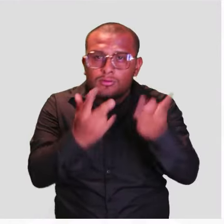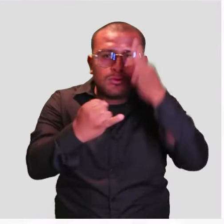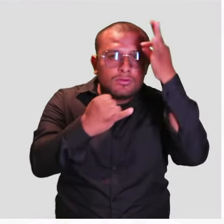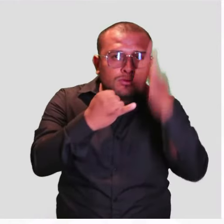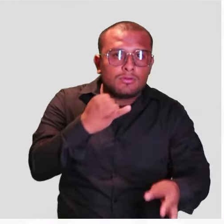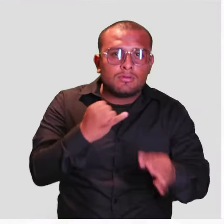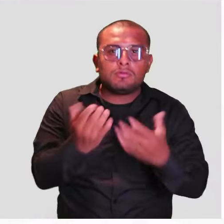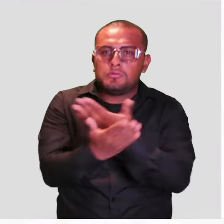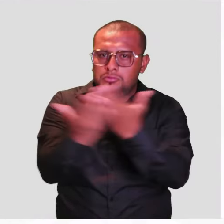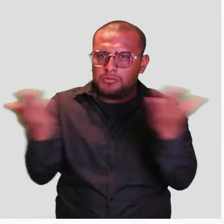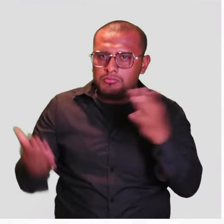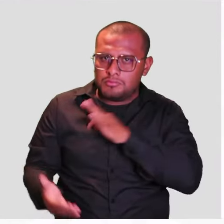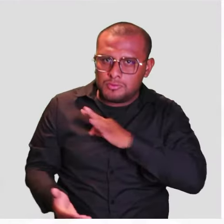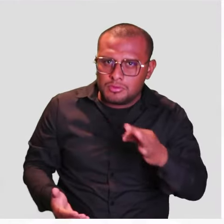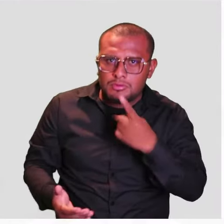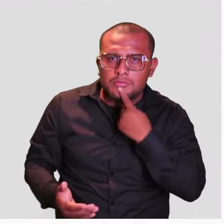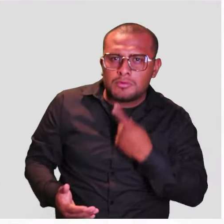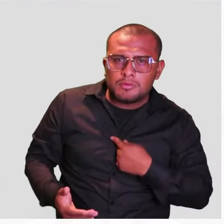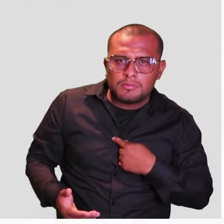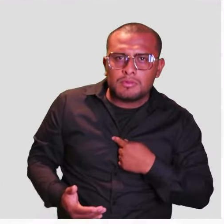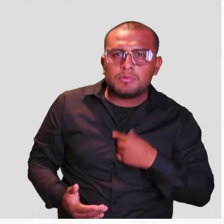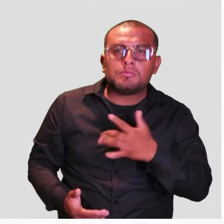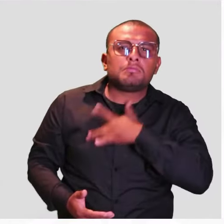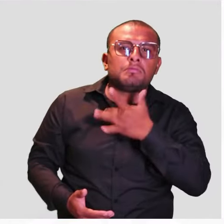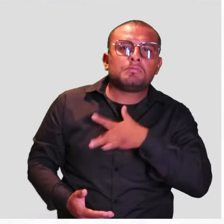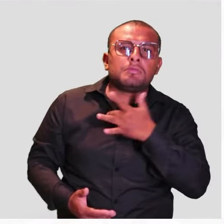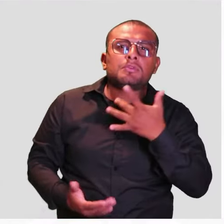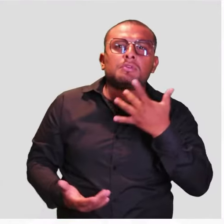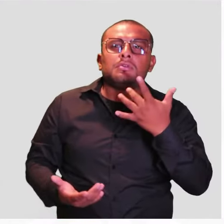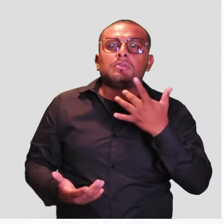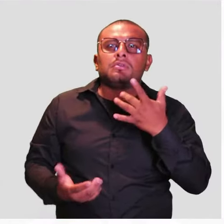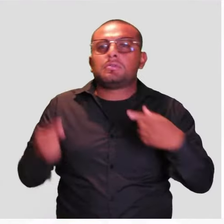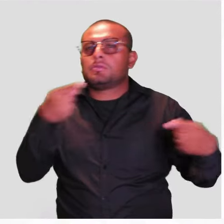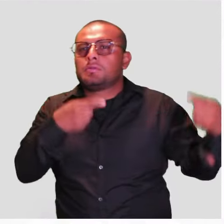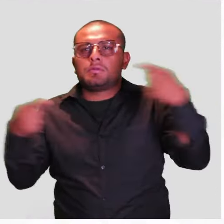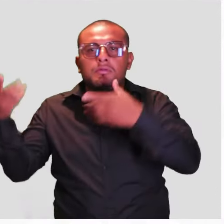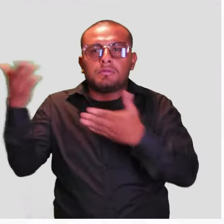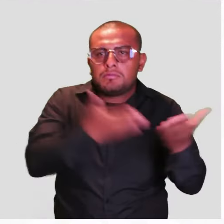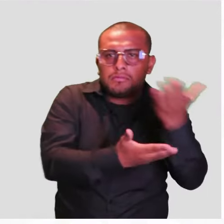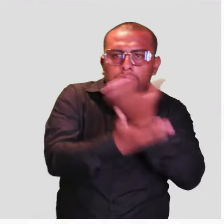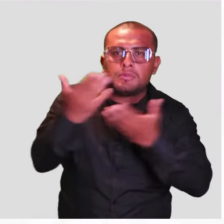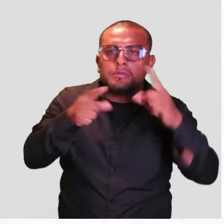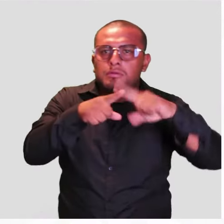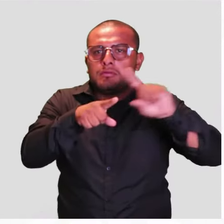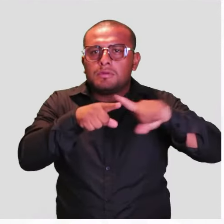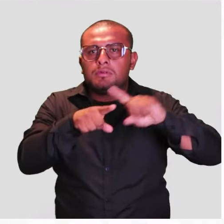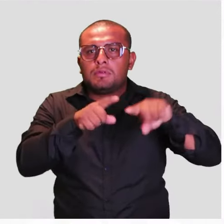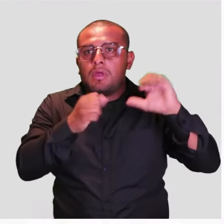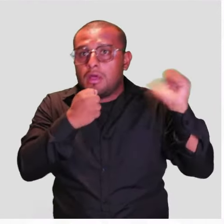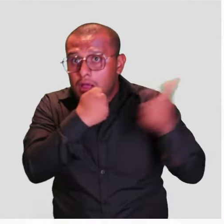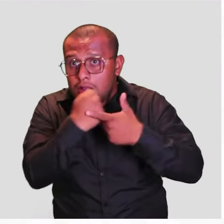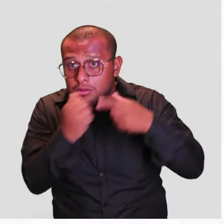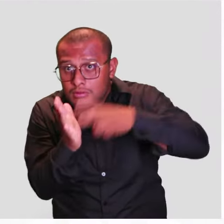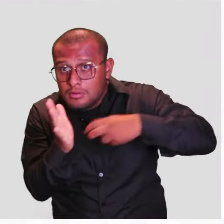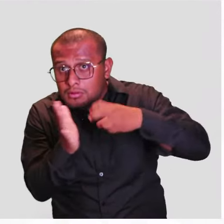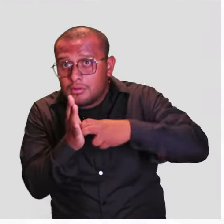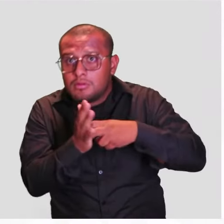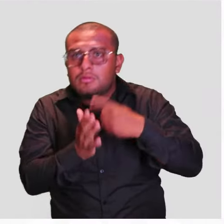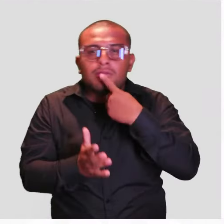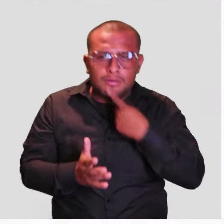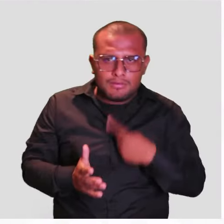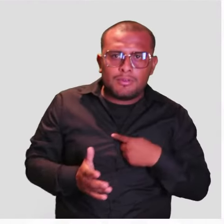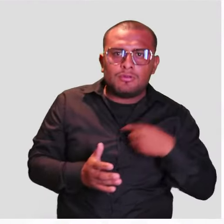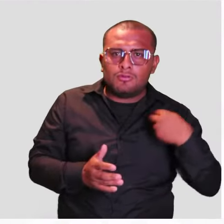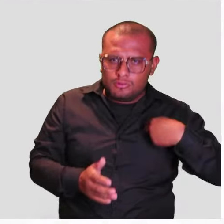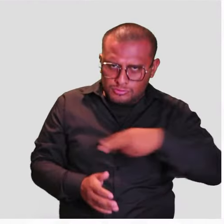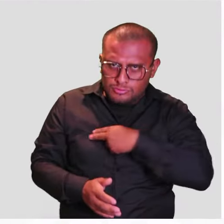nos puede decir qué le ha parecido estos ejercicios de diálogo, si hay algo que le gustaría que mejoráramos, ahí es donde podemos